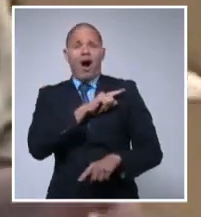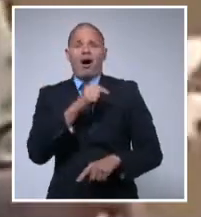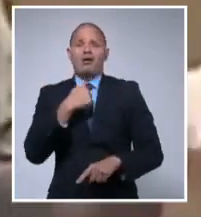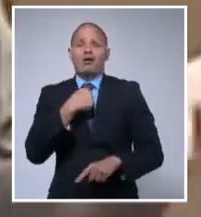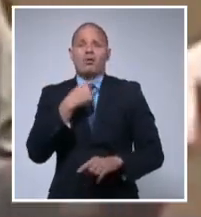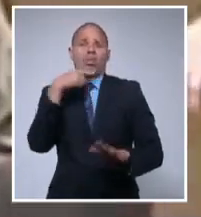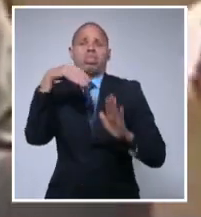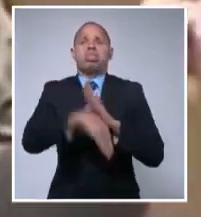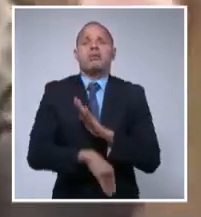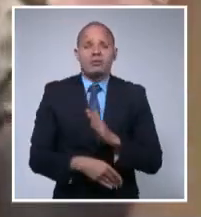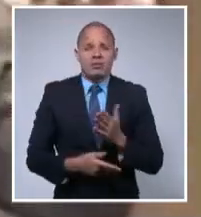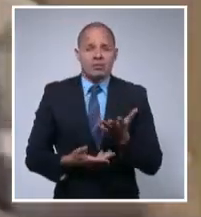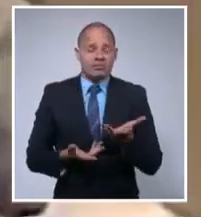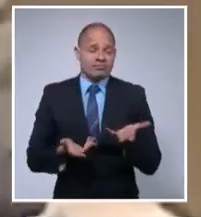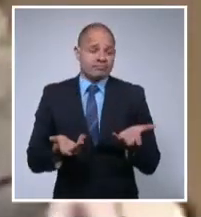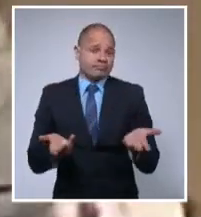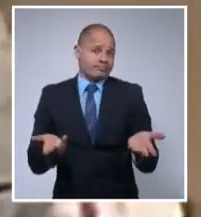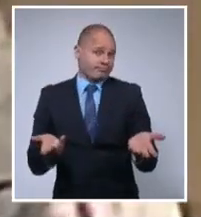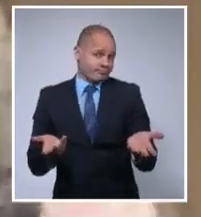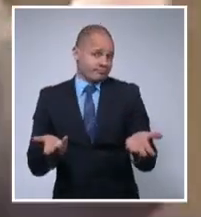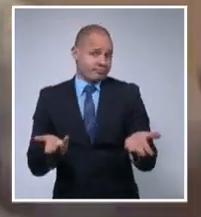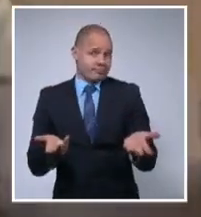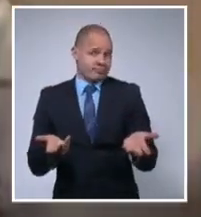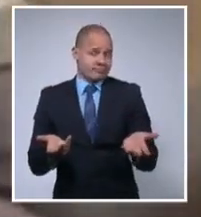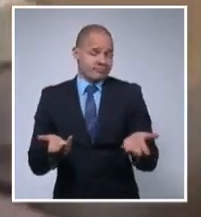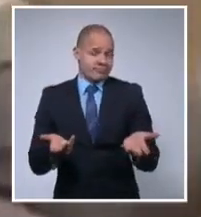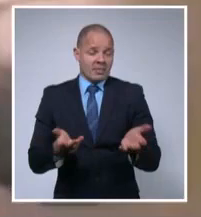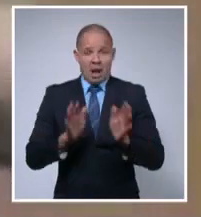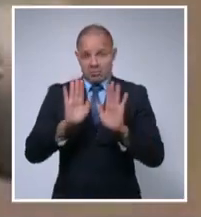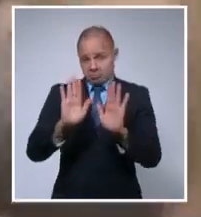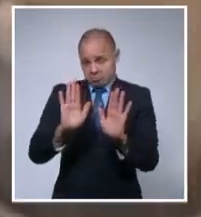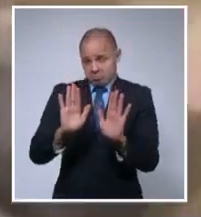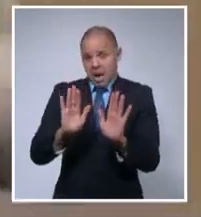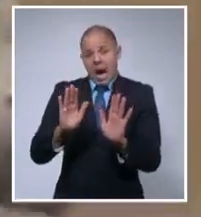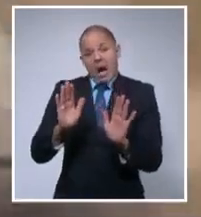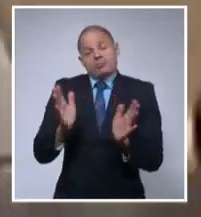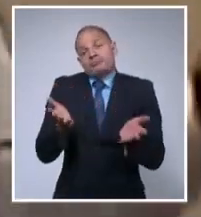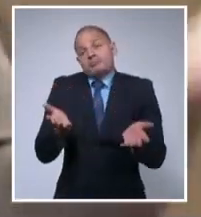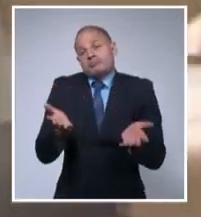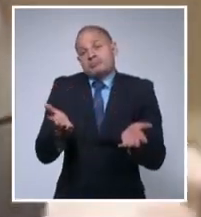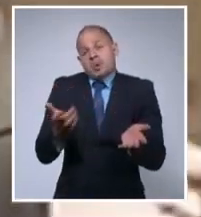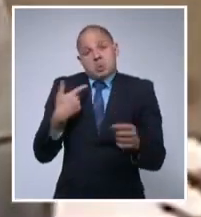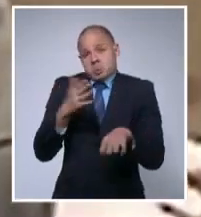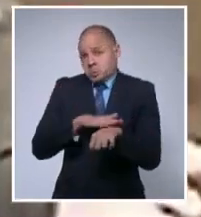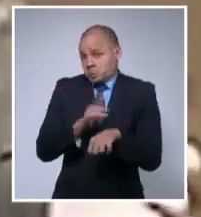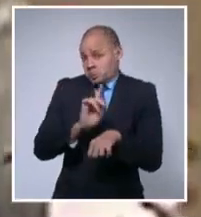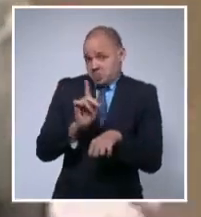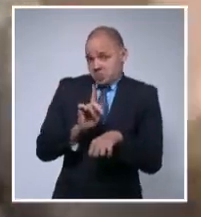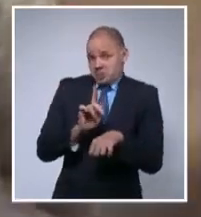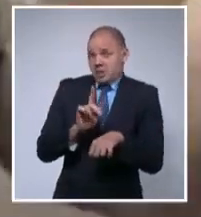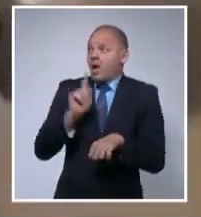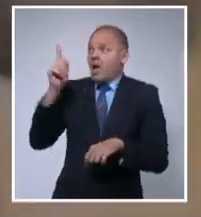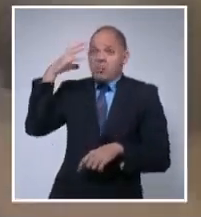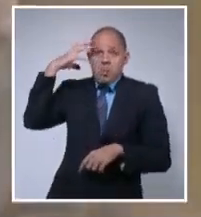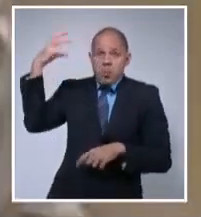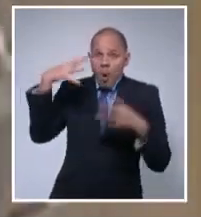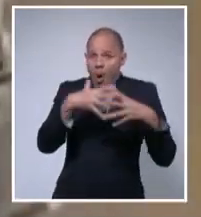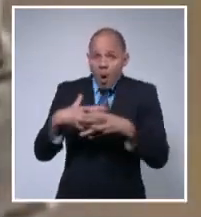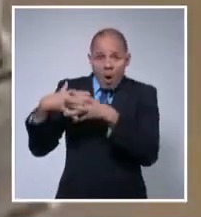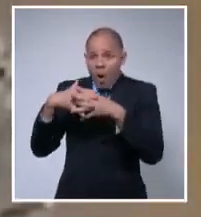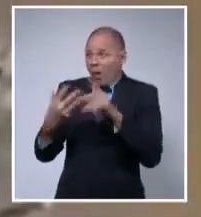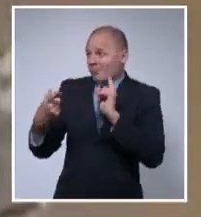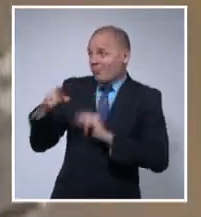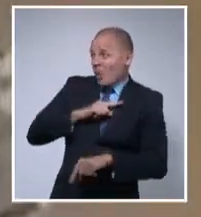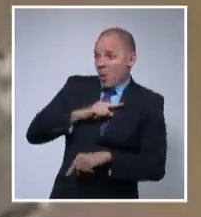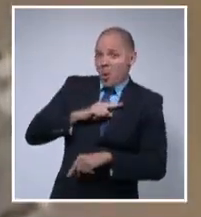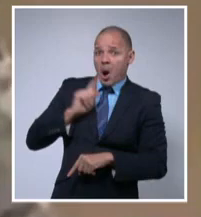Pero bueno, si el destino nos dio esta tarea a nosotros, de ser el enemigo ahora de la reacción del imperio, y de ser también la